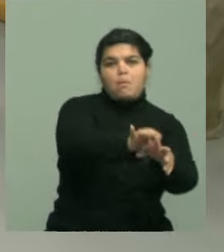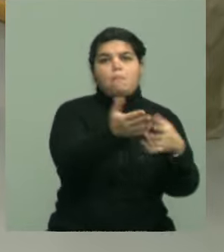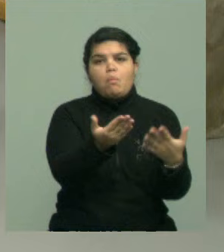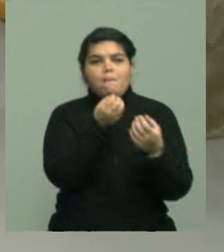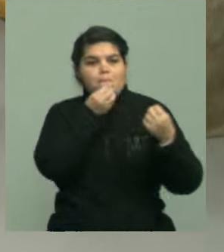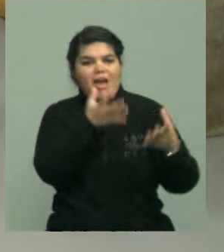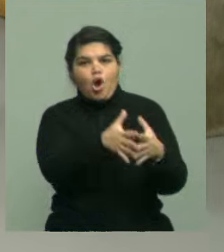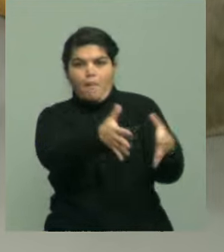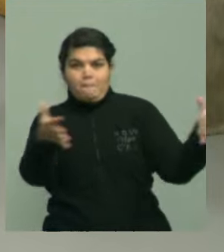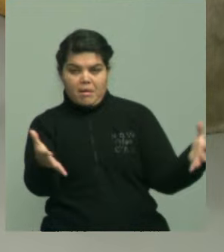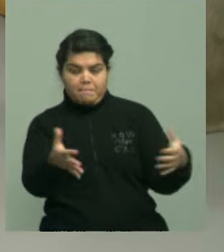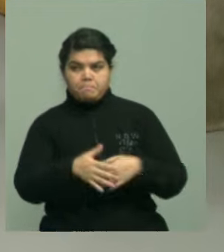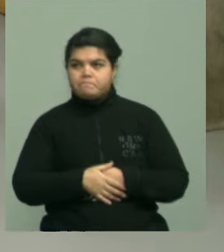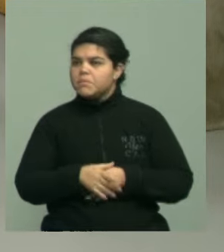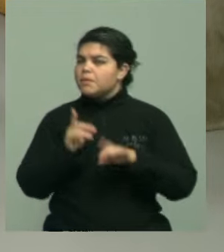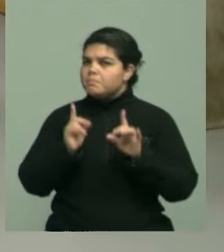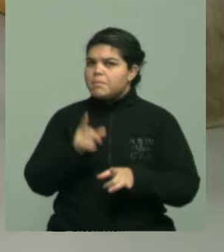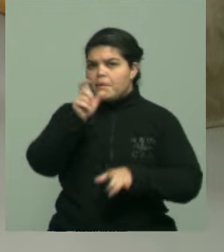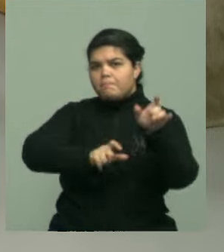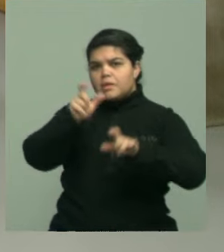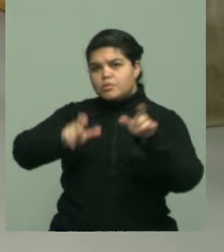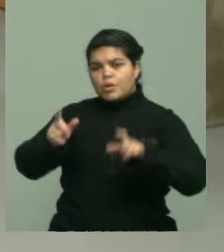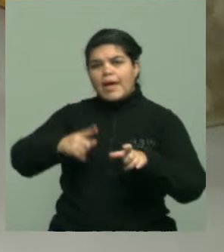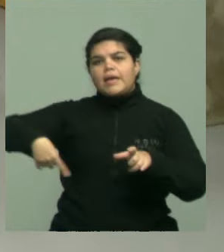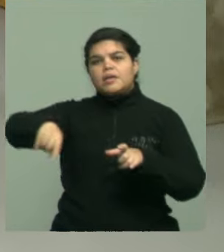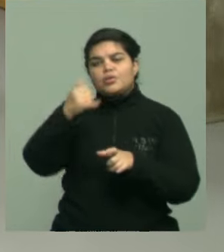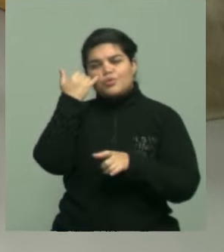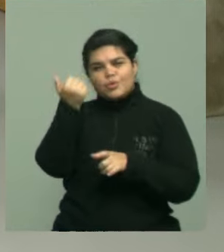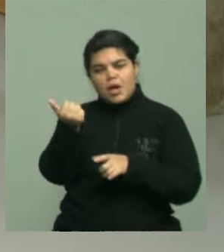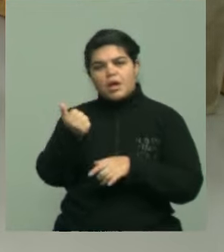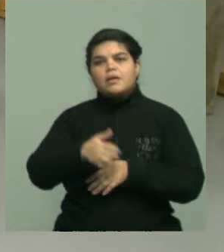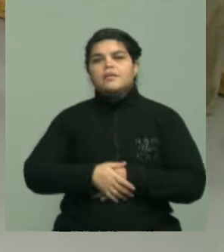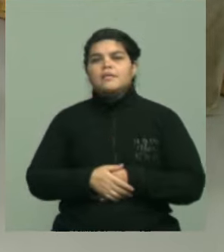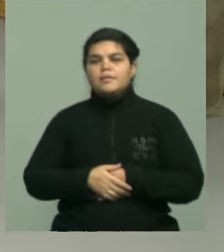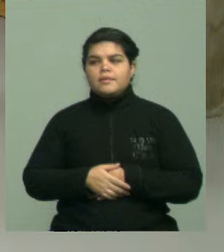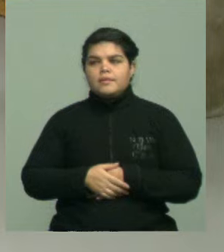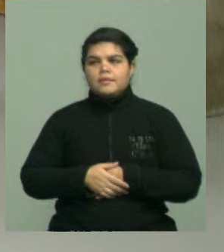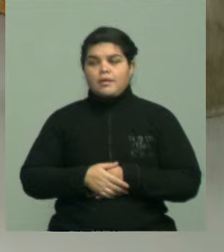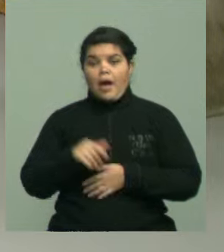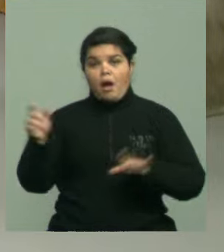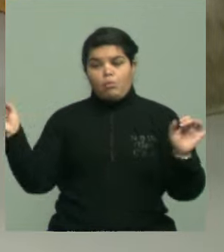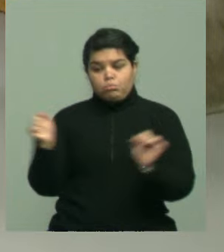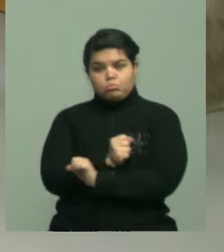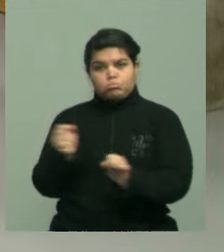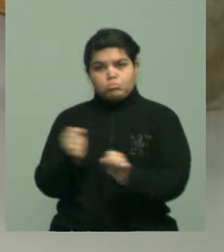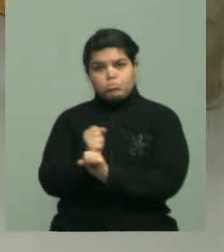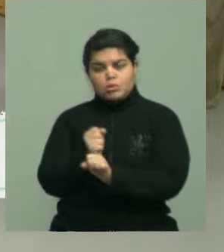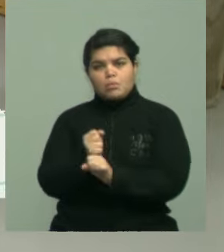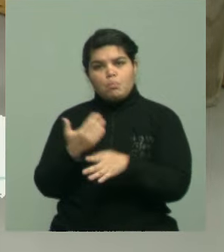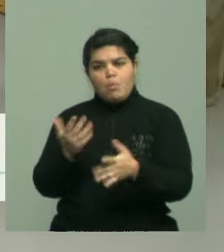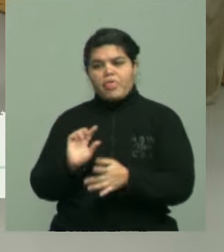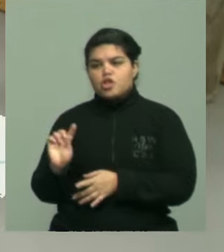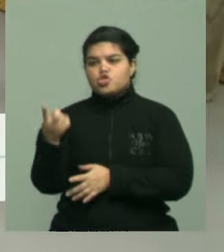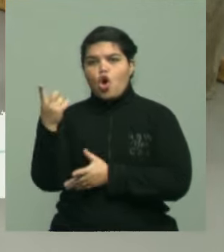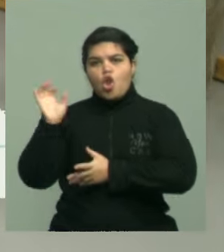está metido en esta producción, ya sea incluso esta autorización que tienen para el cultivo individual por una